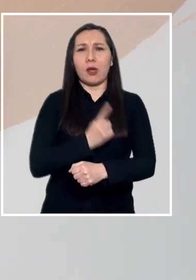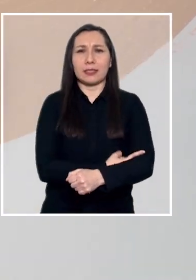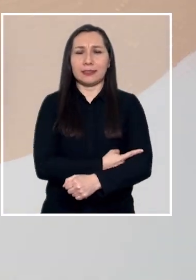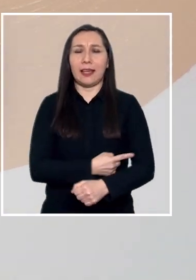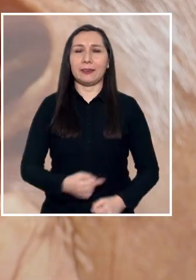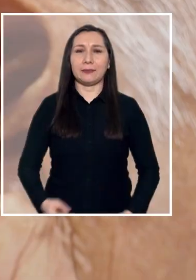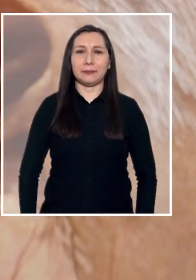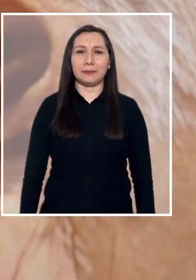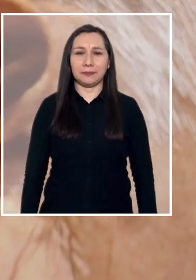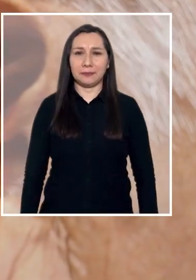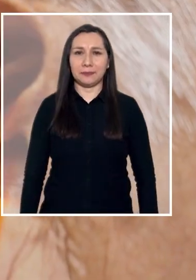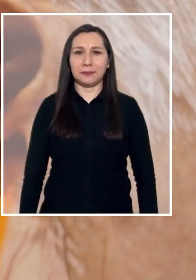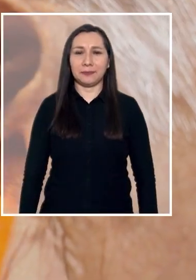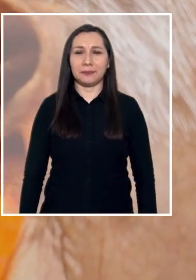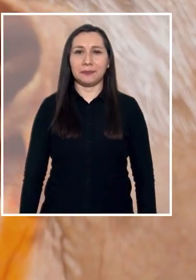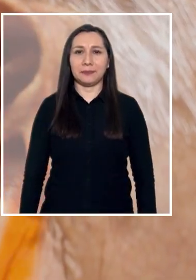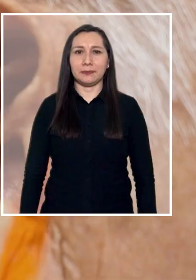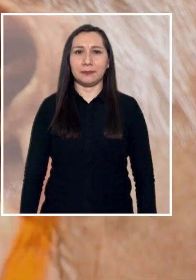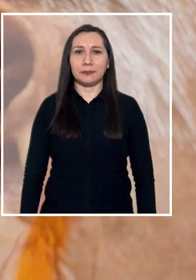newen.